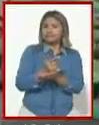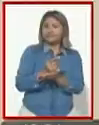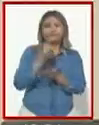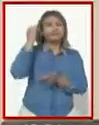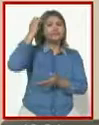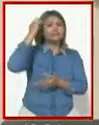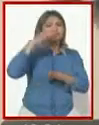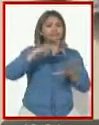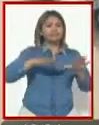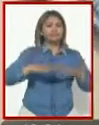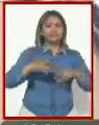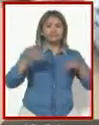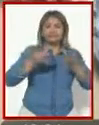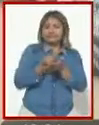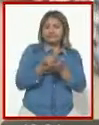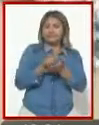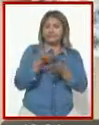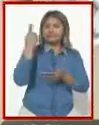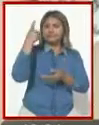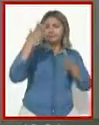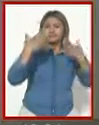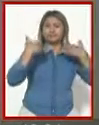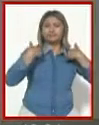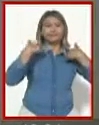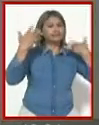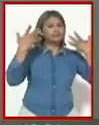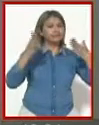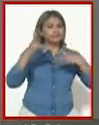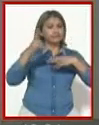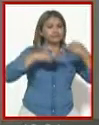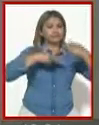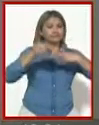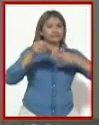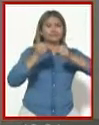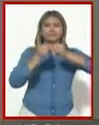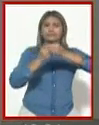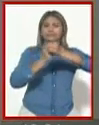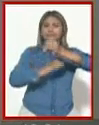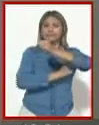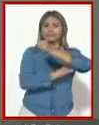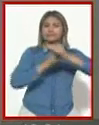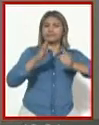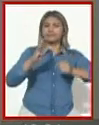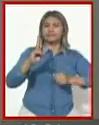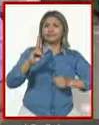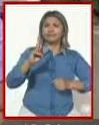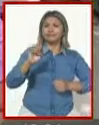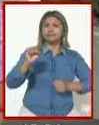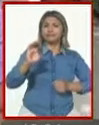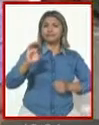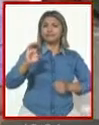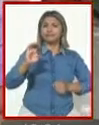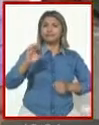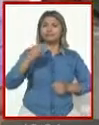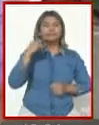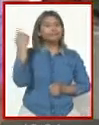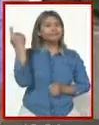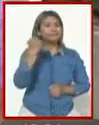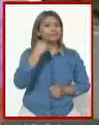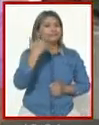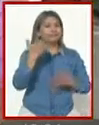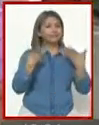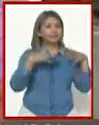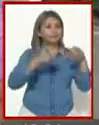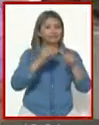Estado a realizar las invenciones para así tener ya construido Puerto Bush al año. El gobierno central debe darse cuenta que la única